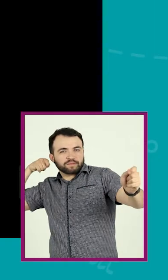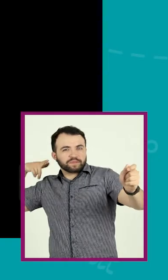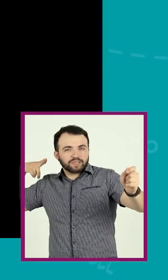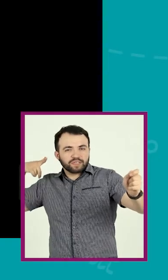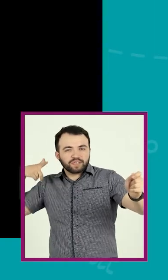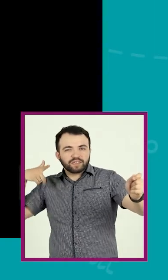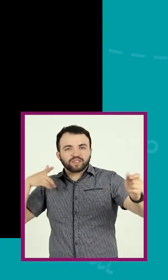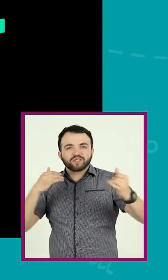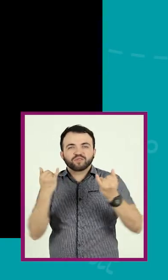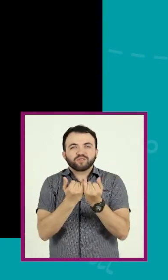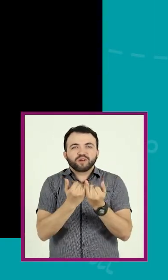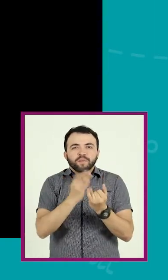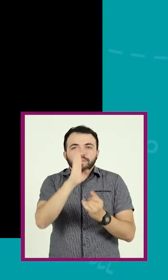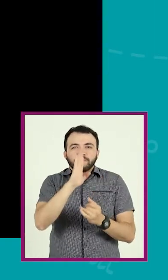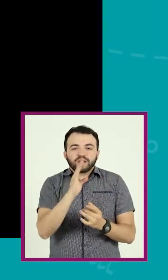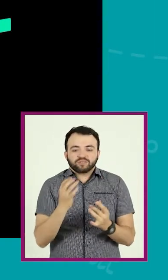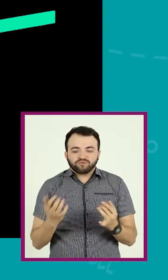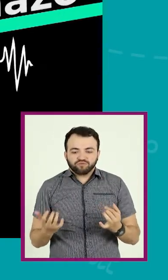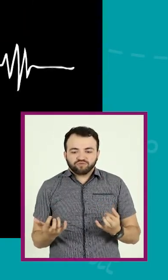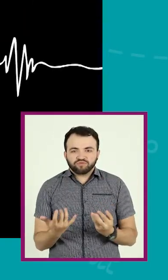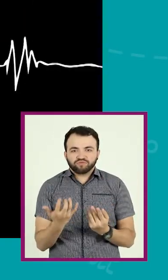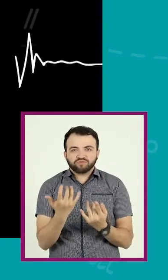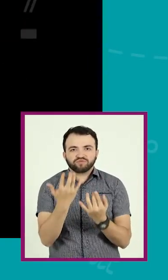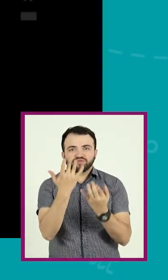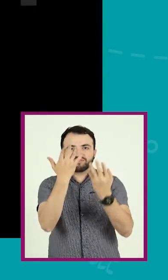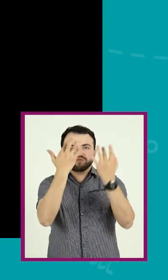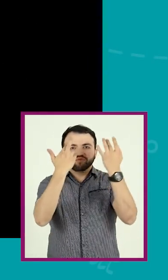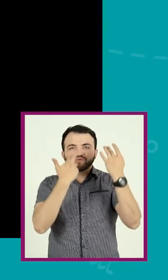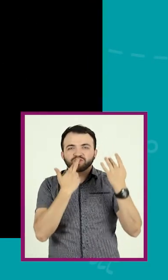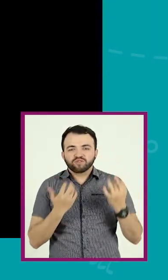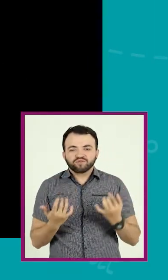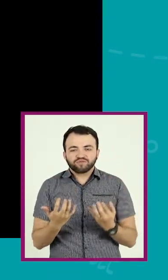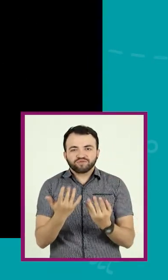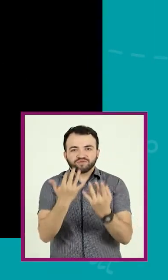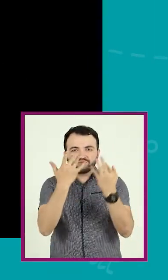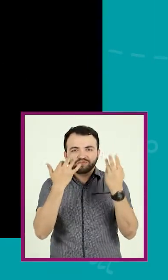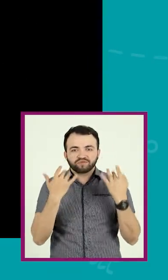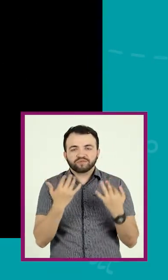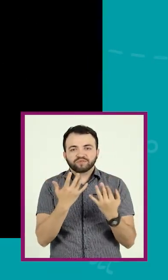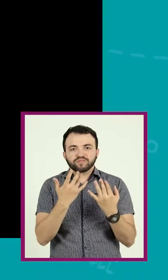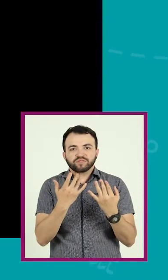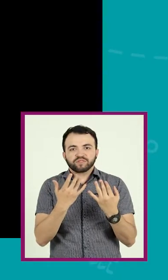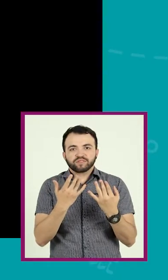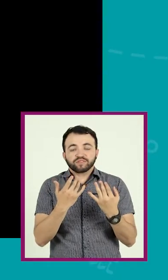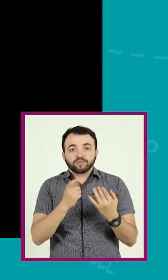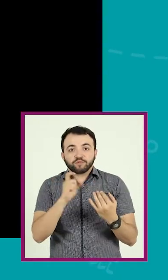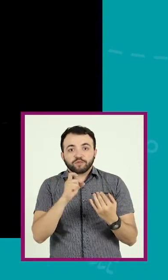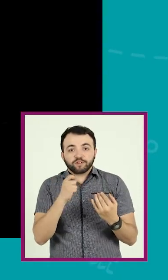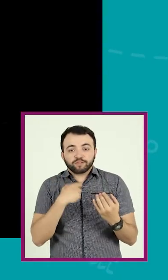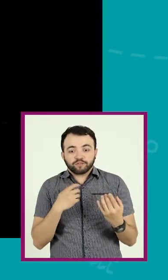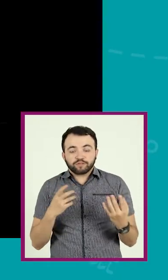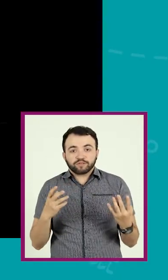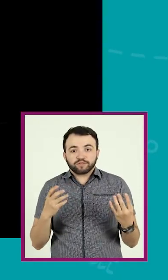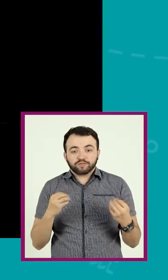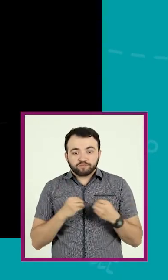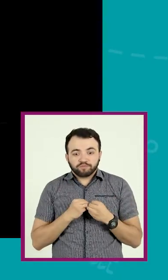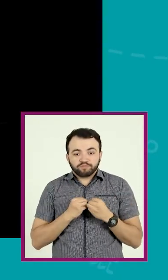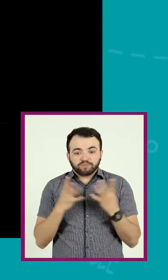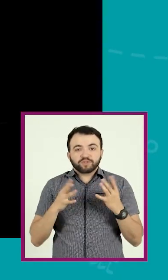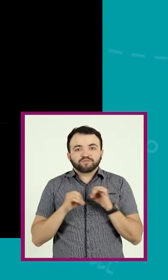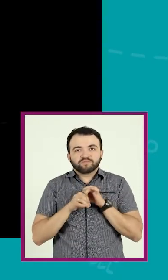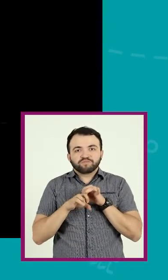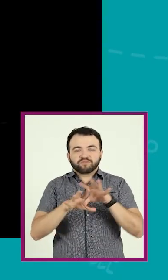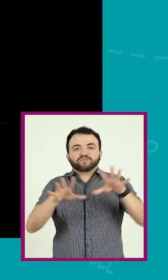un flechazo. Es fuego abrasador que todo lo consume. Y si erramos,